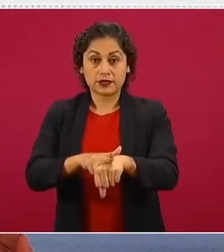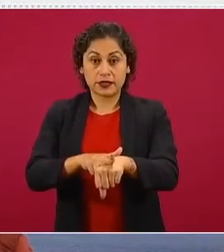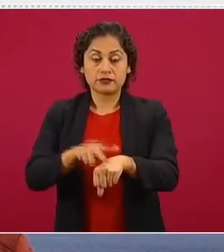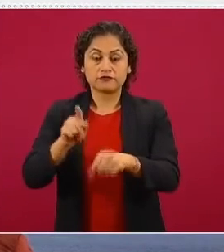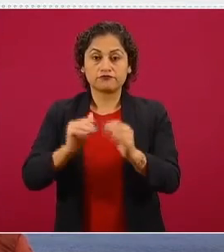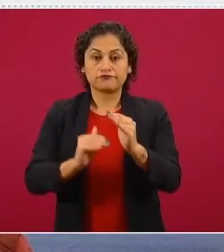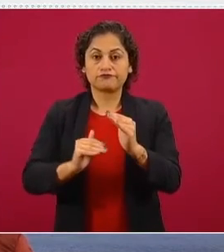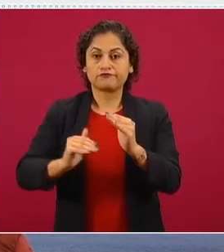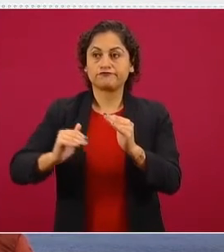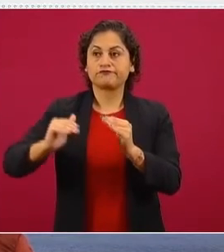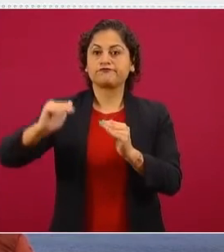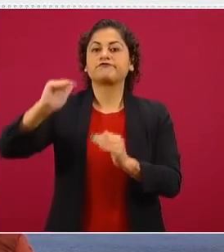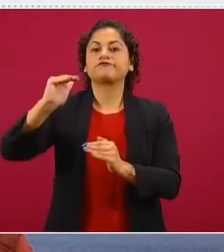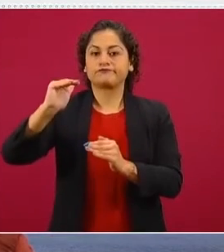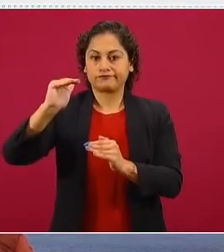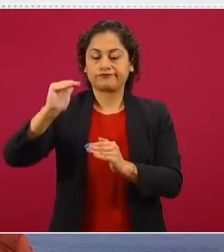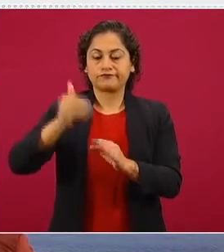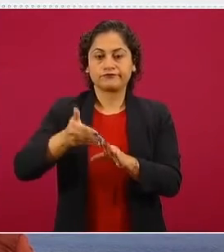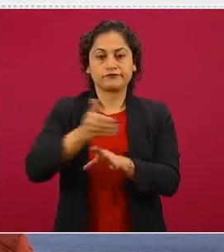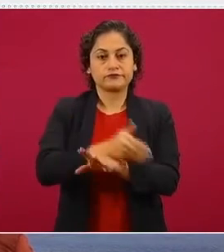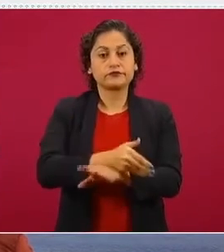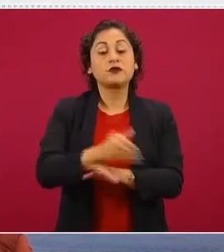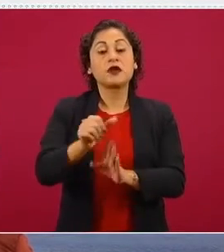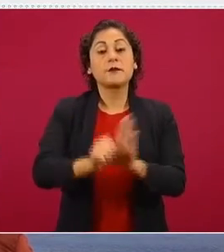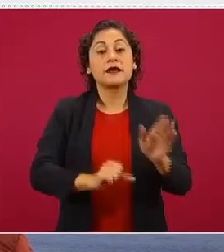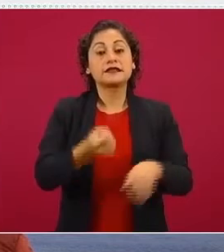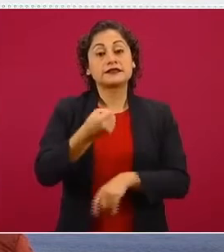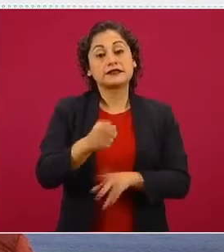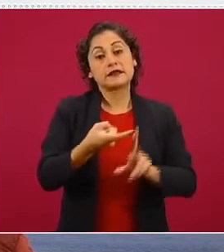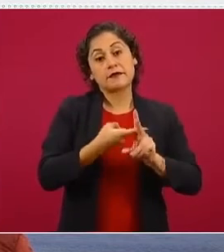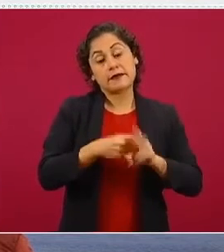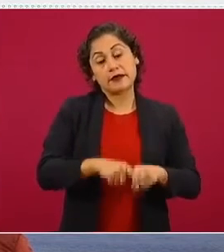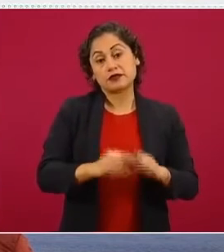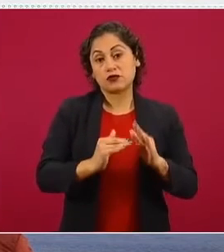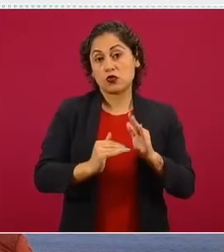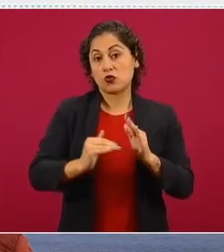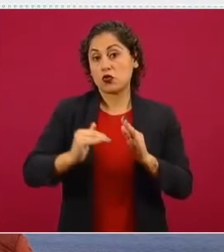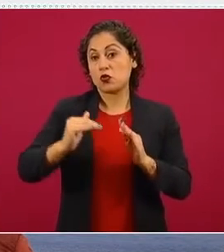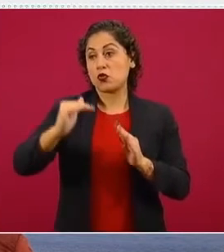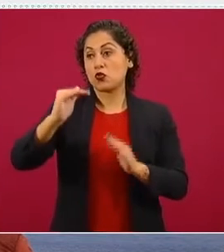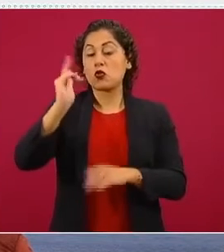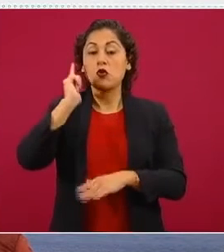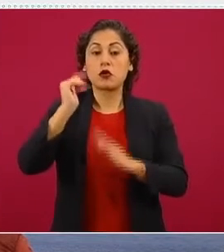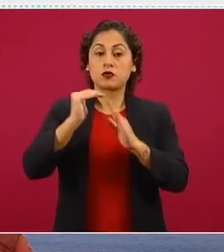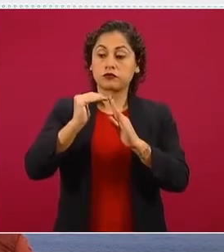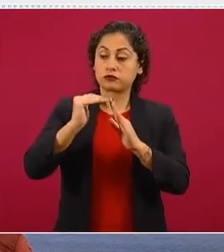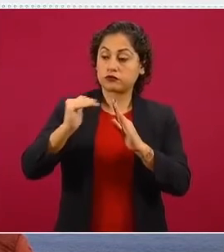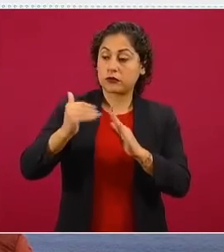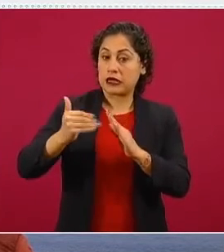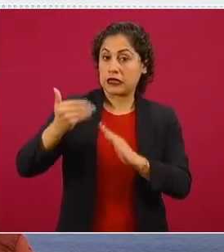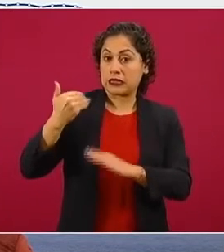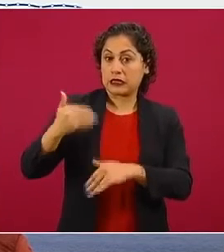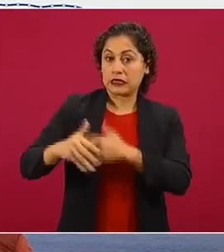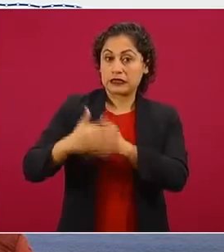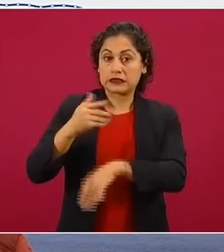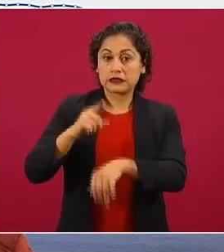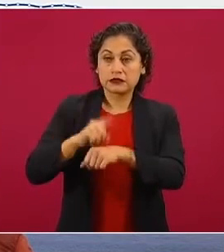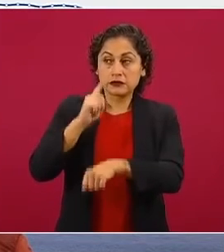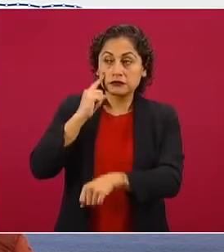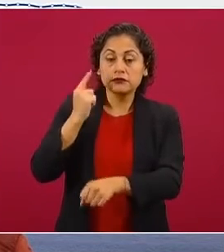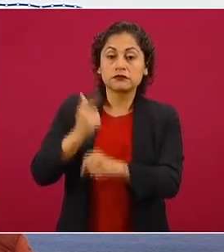la alza ya desde el mes de septiembre, pero se empieza a estabilizar en los últimos 15 días. La